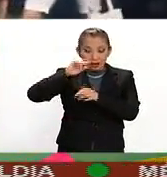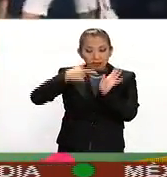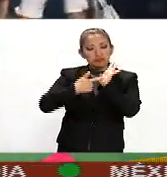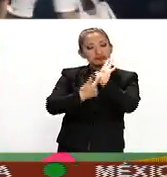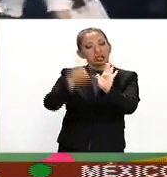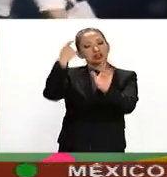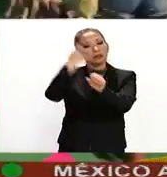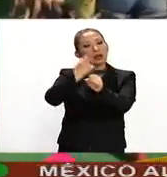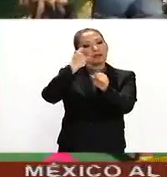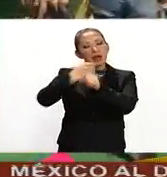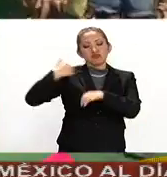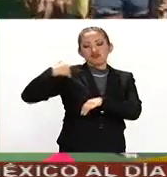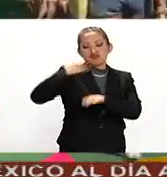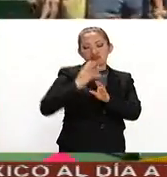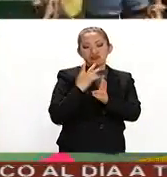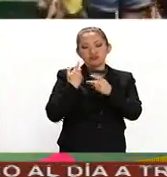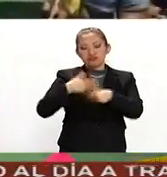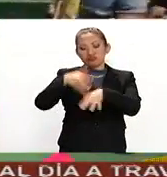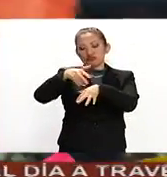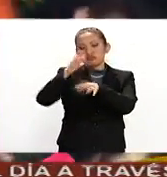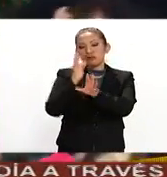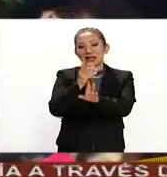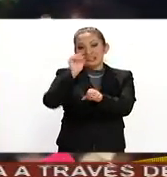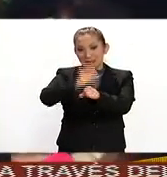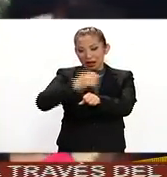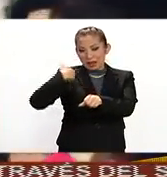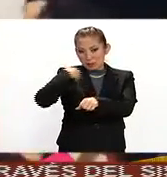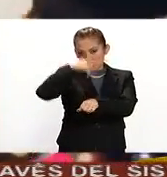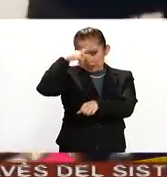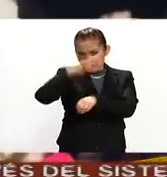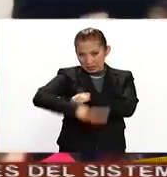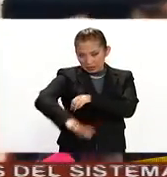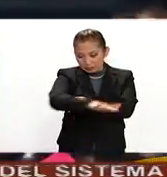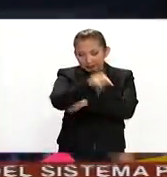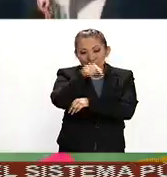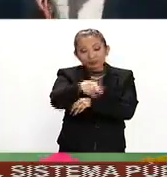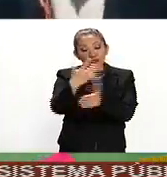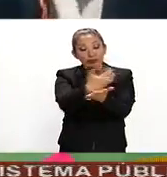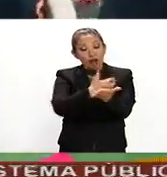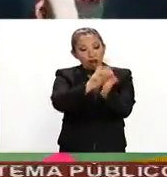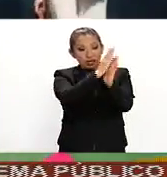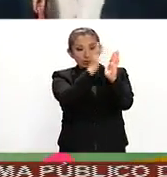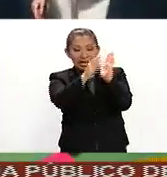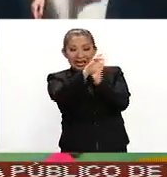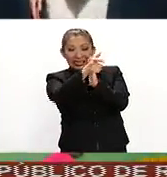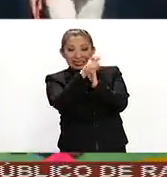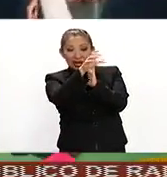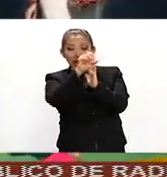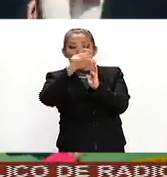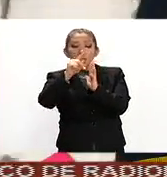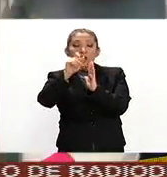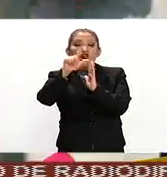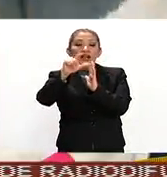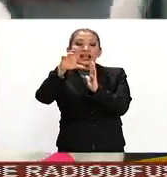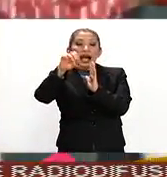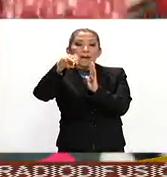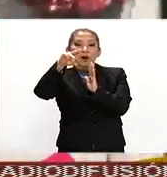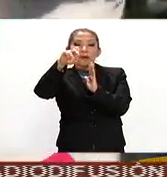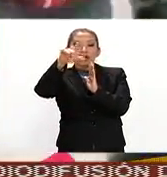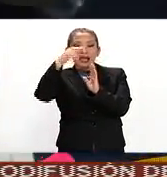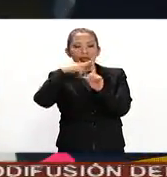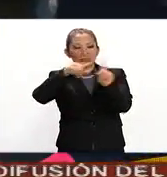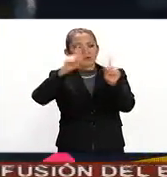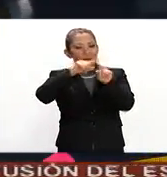presentó su primer desfile de moda durante la Semana de la Moda en México. La colección Jico por Camomila se caracterizó